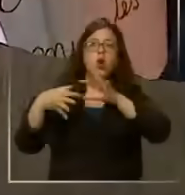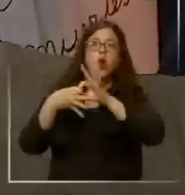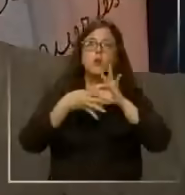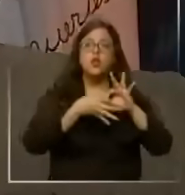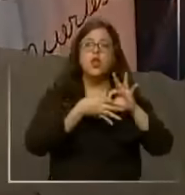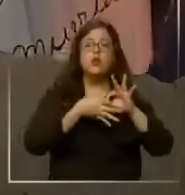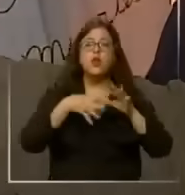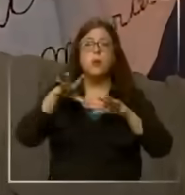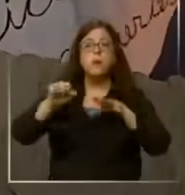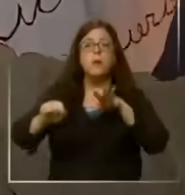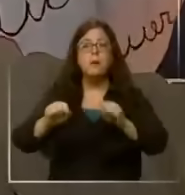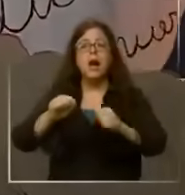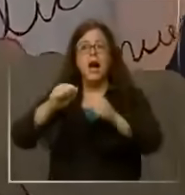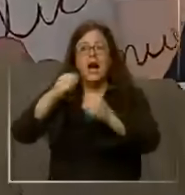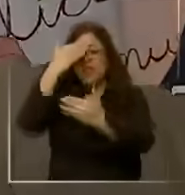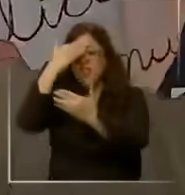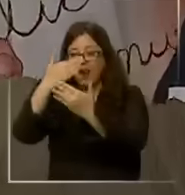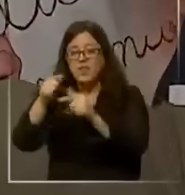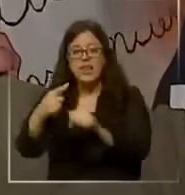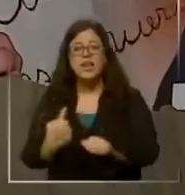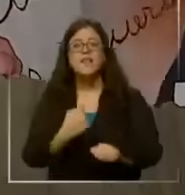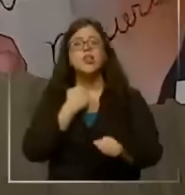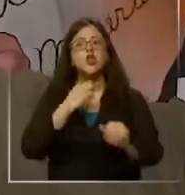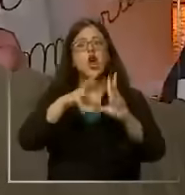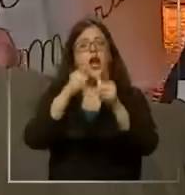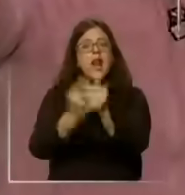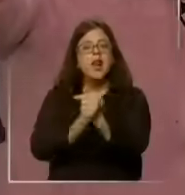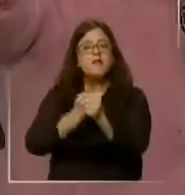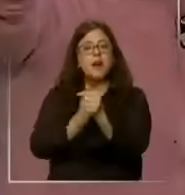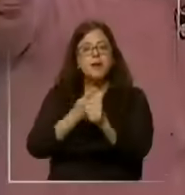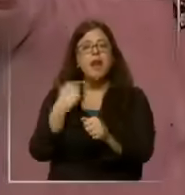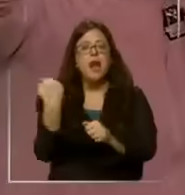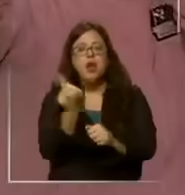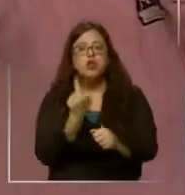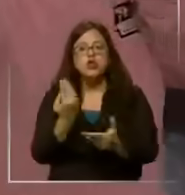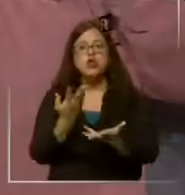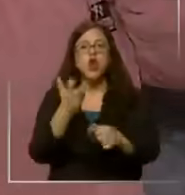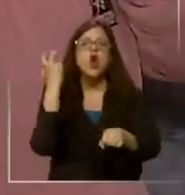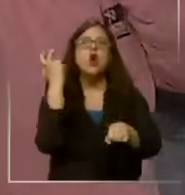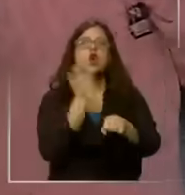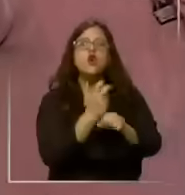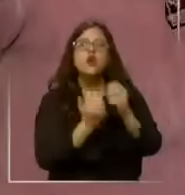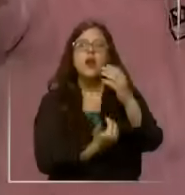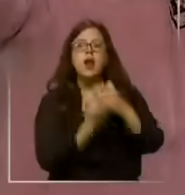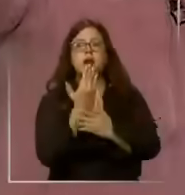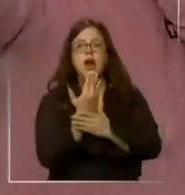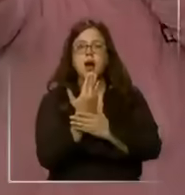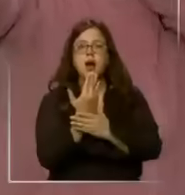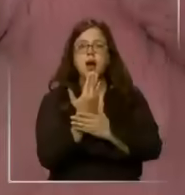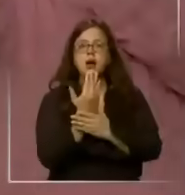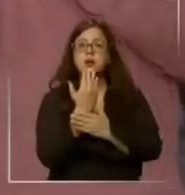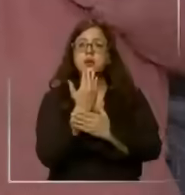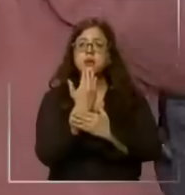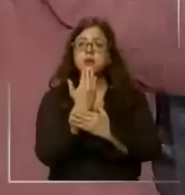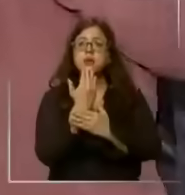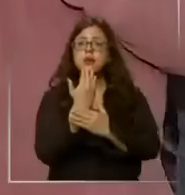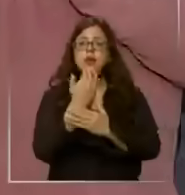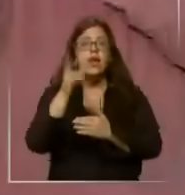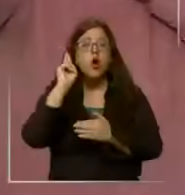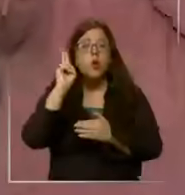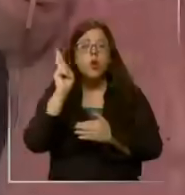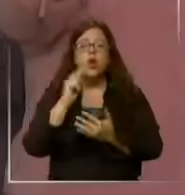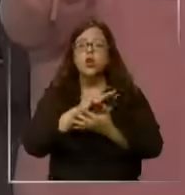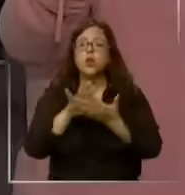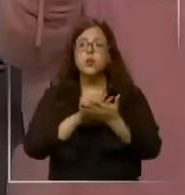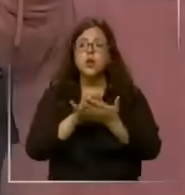frente, entonces eso nos está afectando a todas las familias de acá de nosotras. Hay asaltos en la hora de la mañana, ¿ya? Y también a veces la bulla que nosotros, por